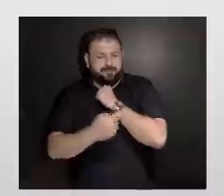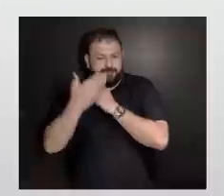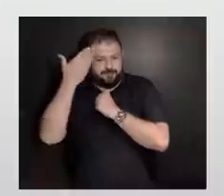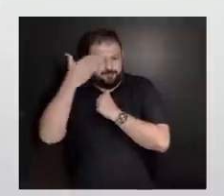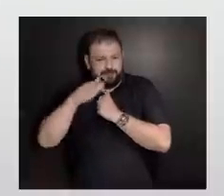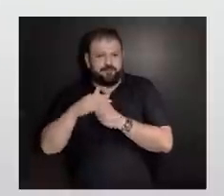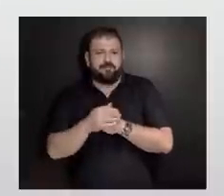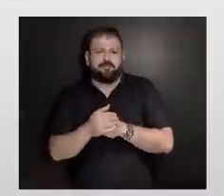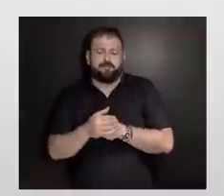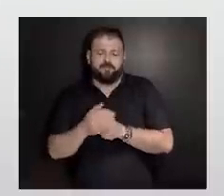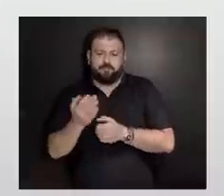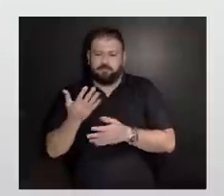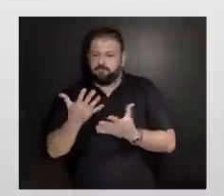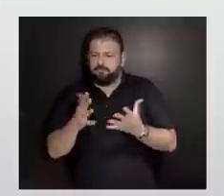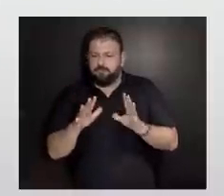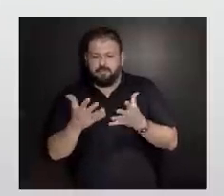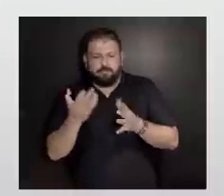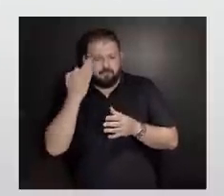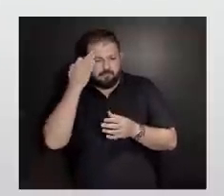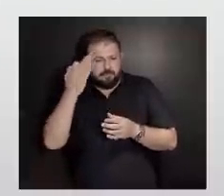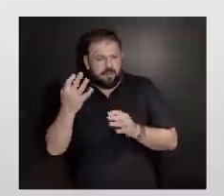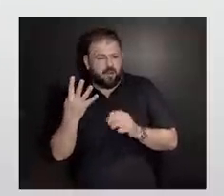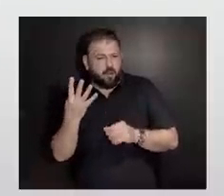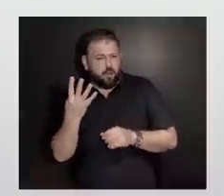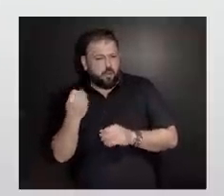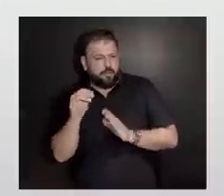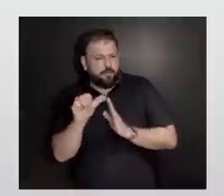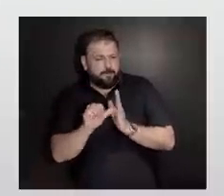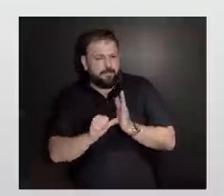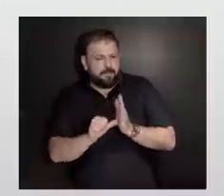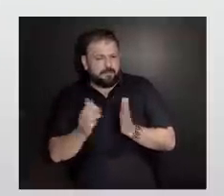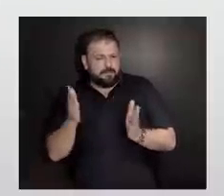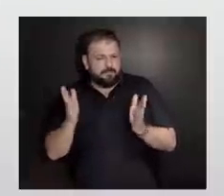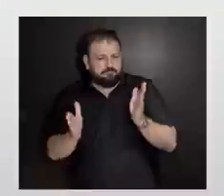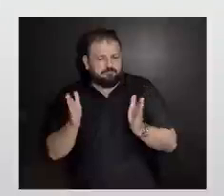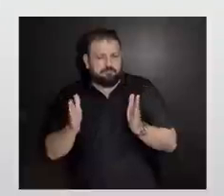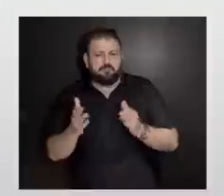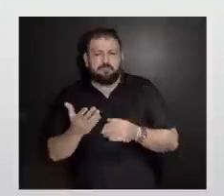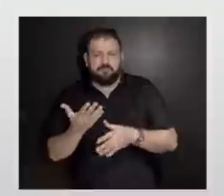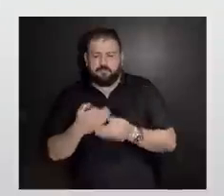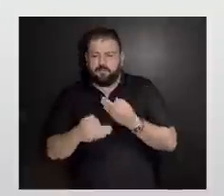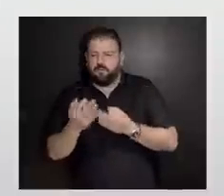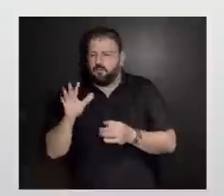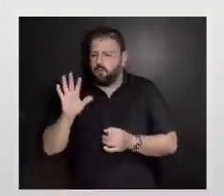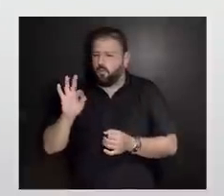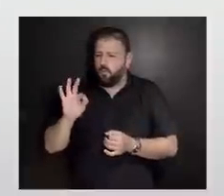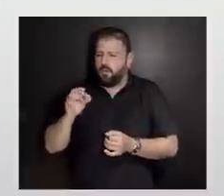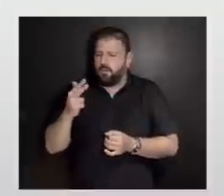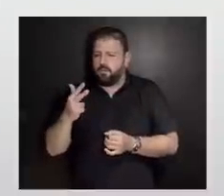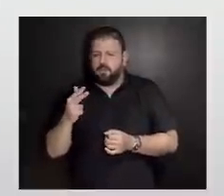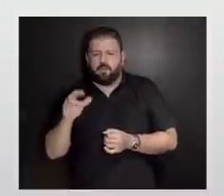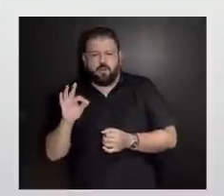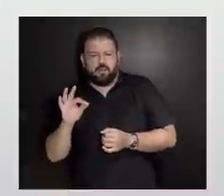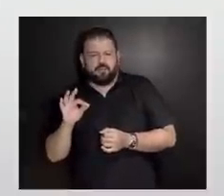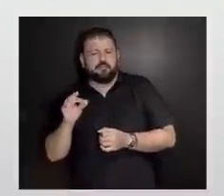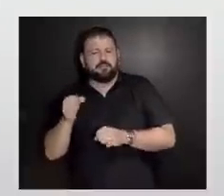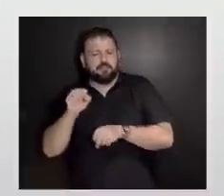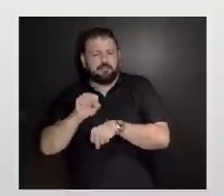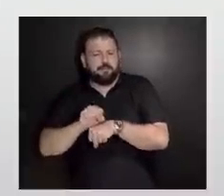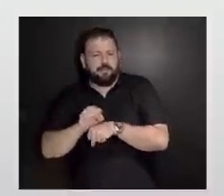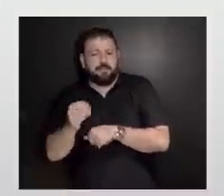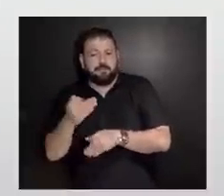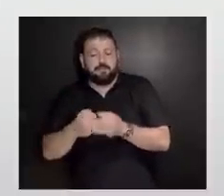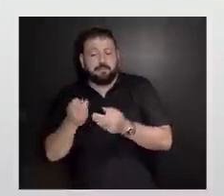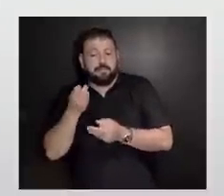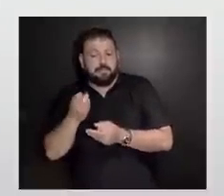El embarazo dura aproximadamente 9 meses, que son como entre 38 y 40 semanas, que sí lo van marcando. Y bueno, para